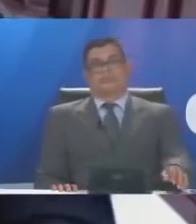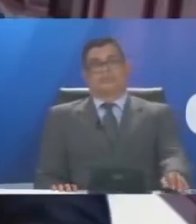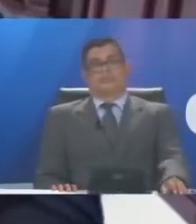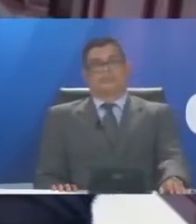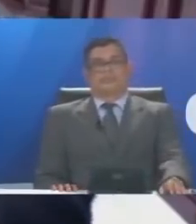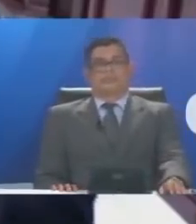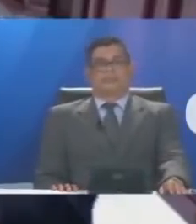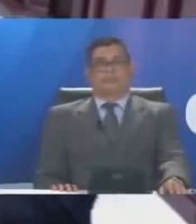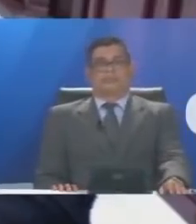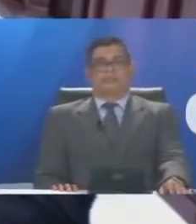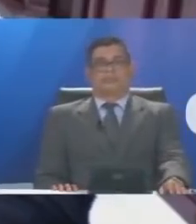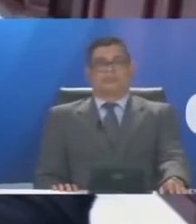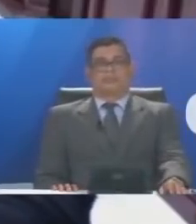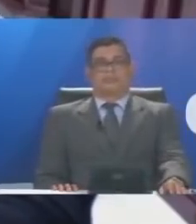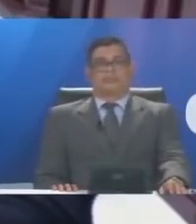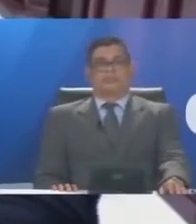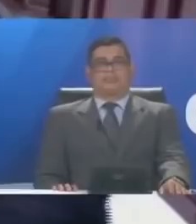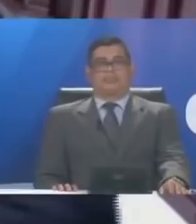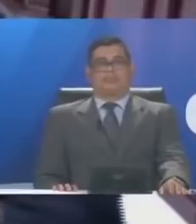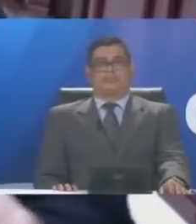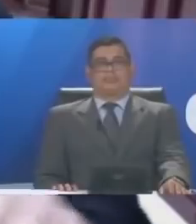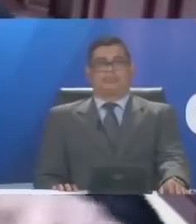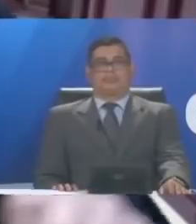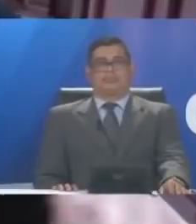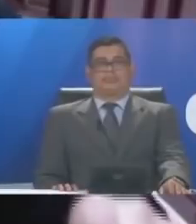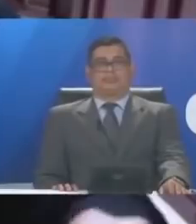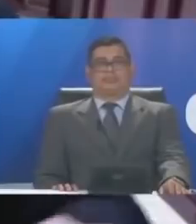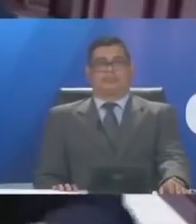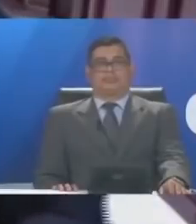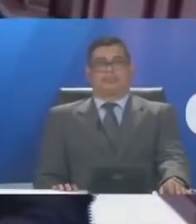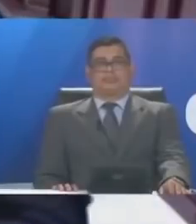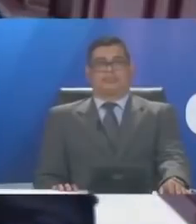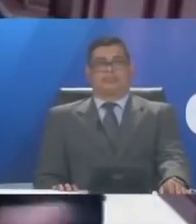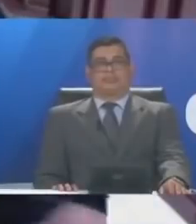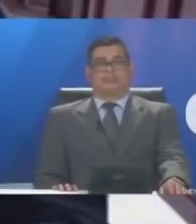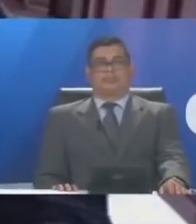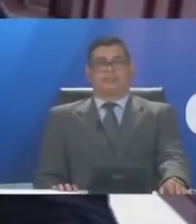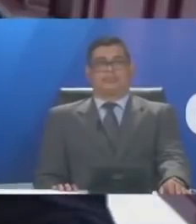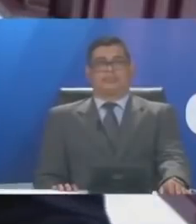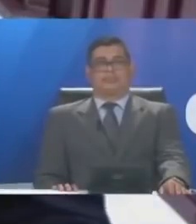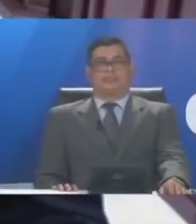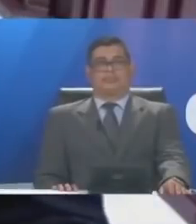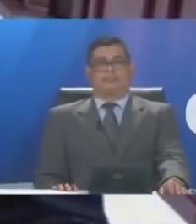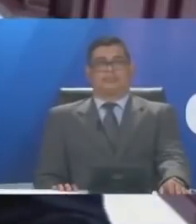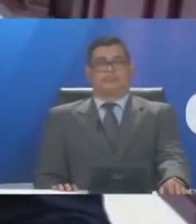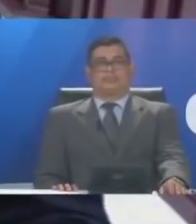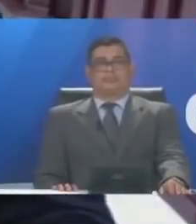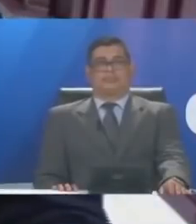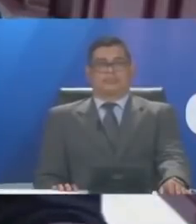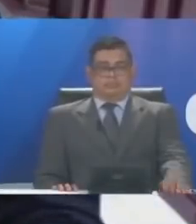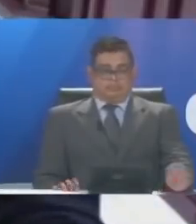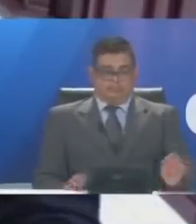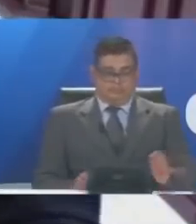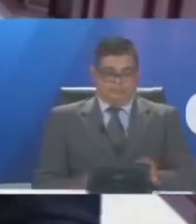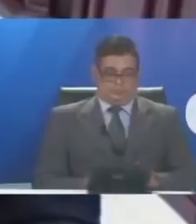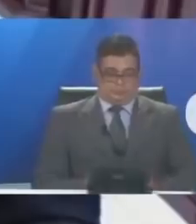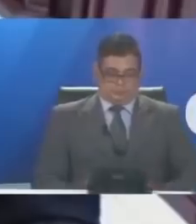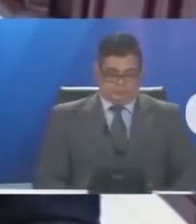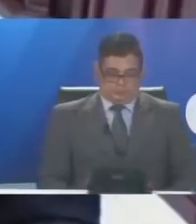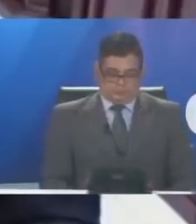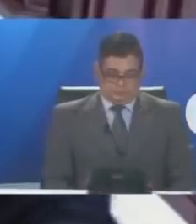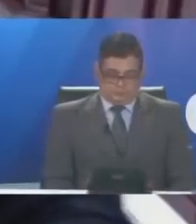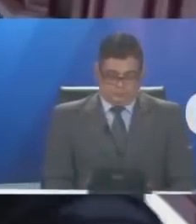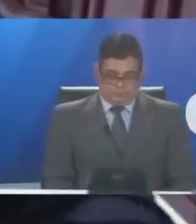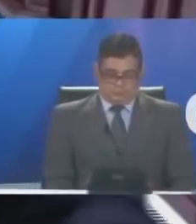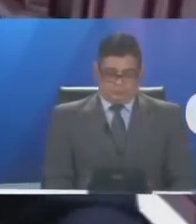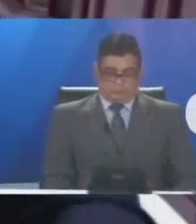y dios nos da la fuerza claro habrá un nuevo que tres casos que definitivamente podemos decir josé luís hombre las puertas se cerraron